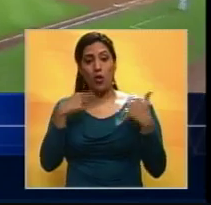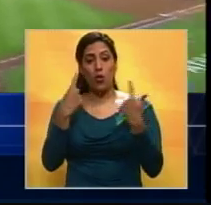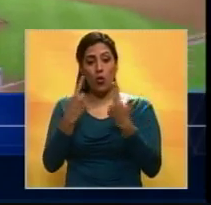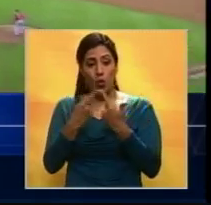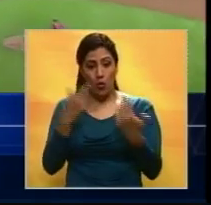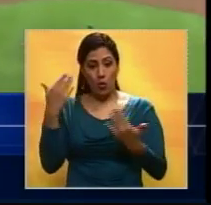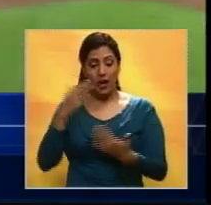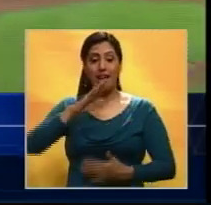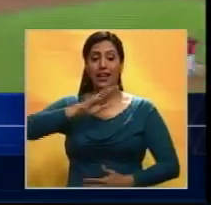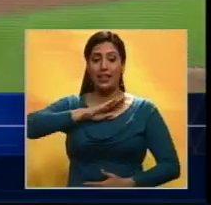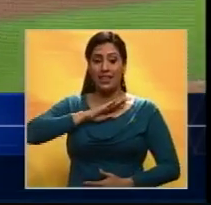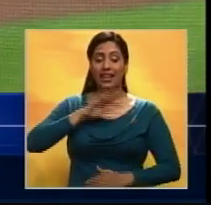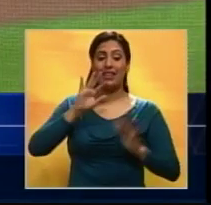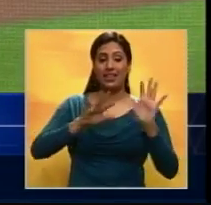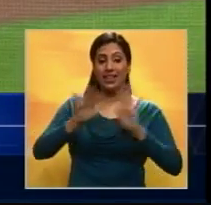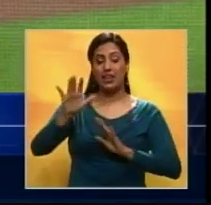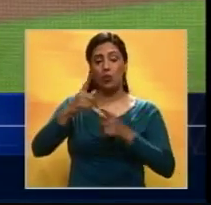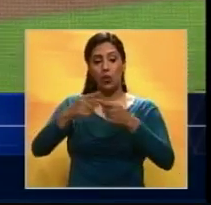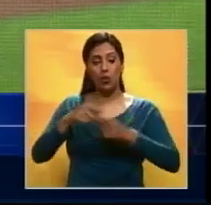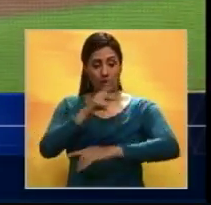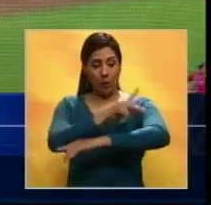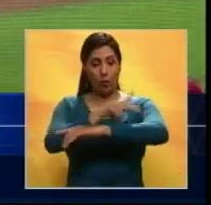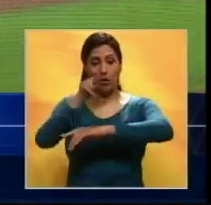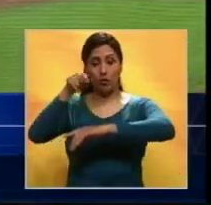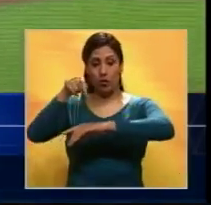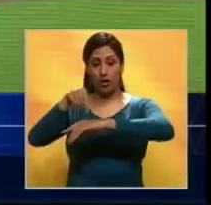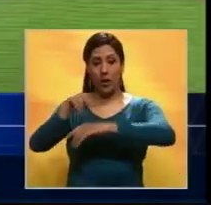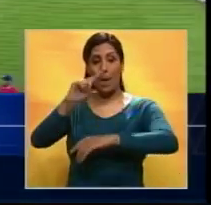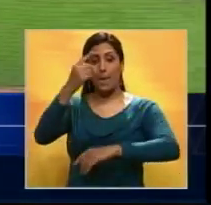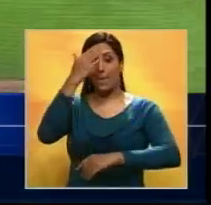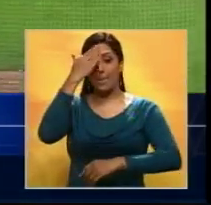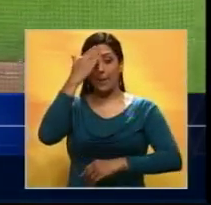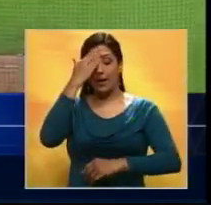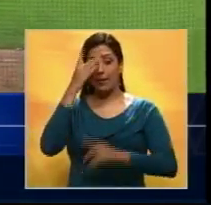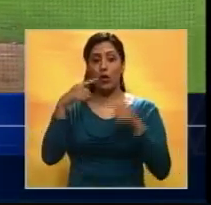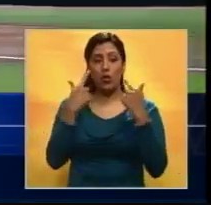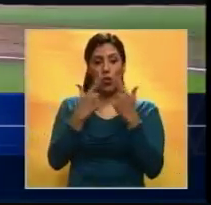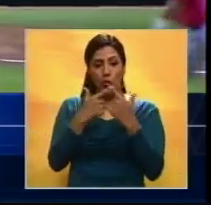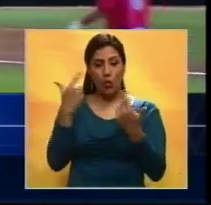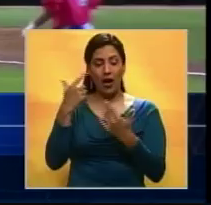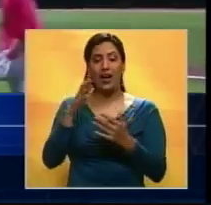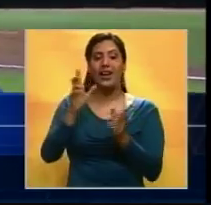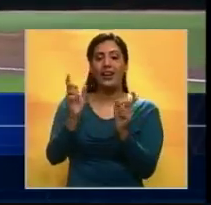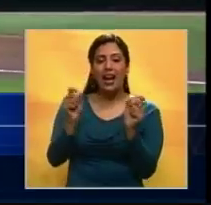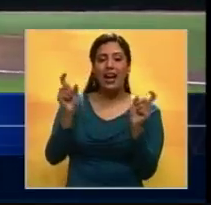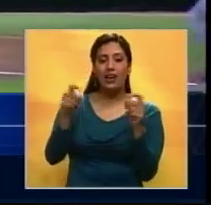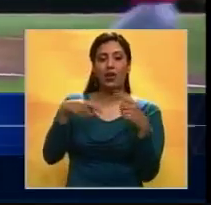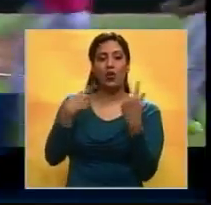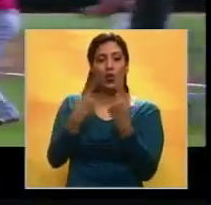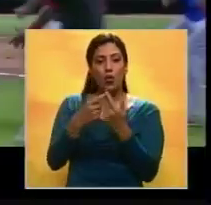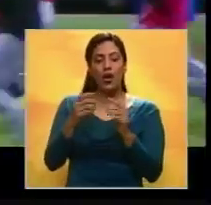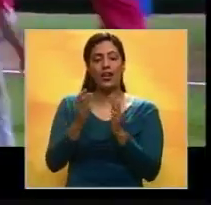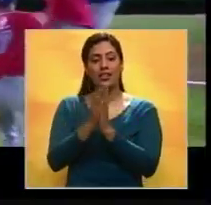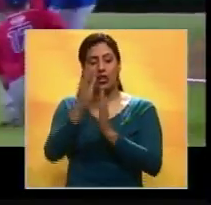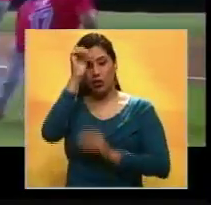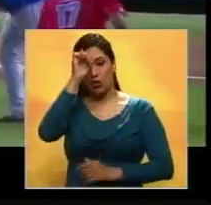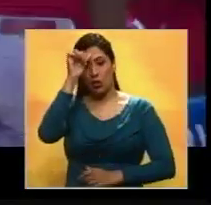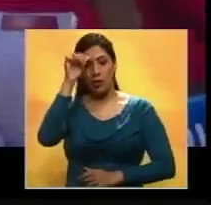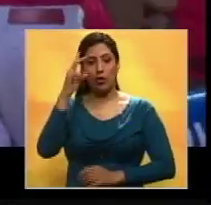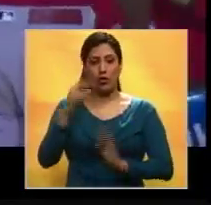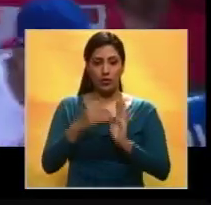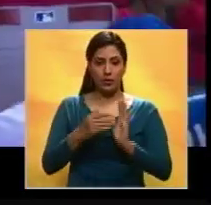cita caribeña y el 15º en total para Puerto Rico, primero desde el de Cangrejeros de Santurce en Santo Domingo